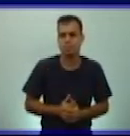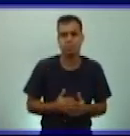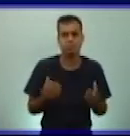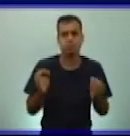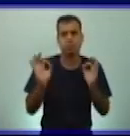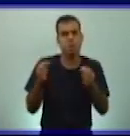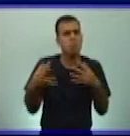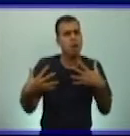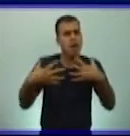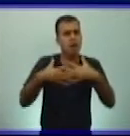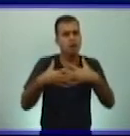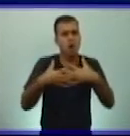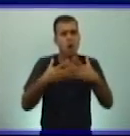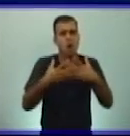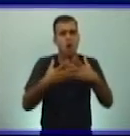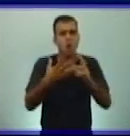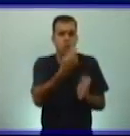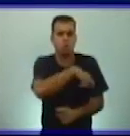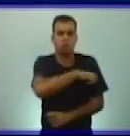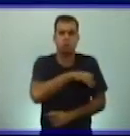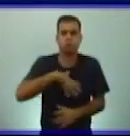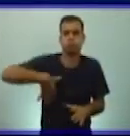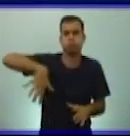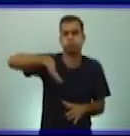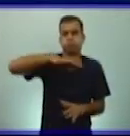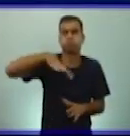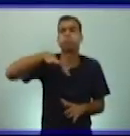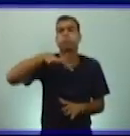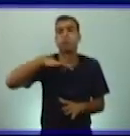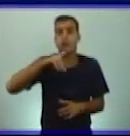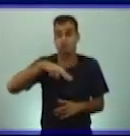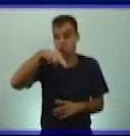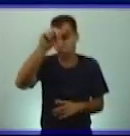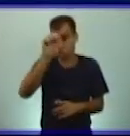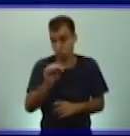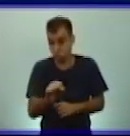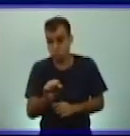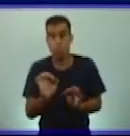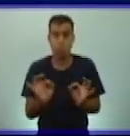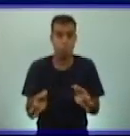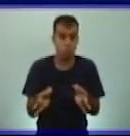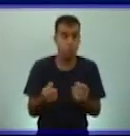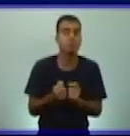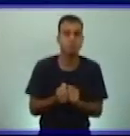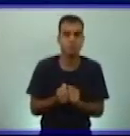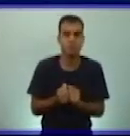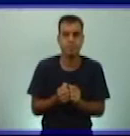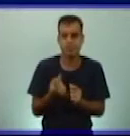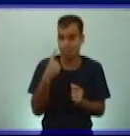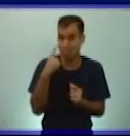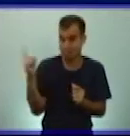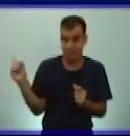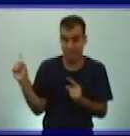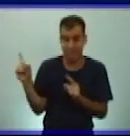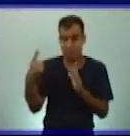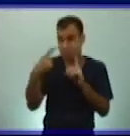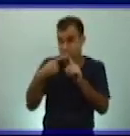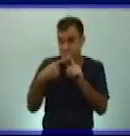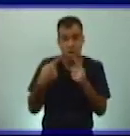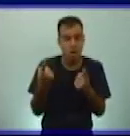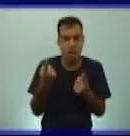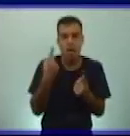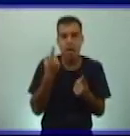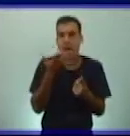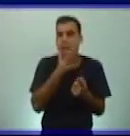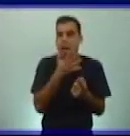relacionan con su poblamiento, tanto de la parte continental norte como la del sur. En un primer caso, como pueden ver en pantalla, hay indicios en el parecido